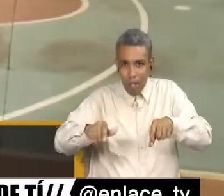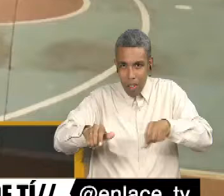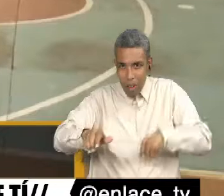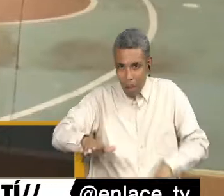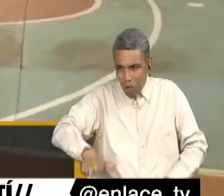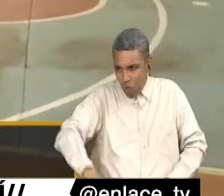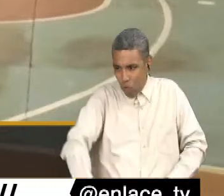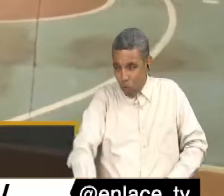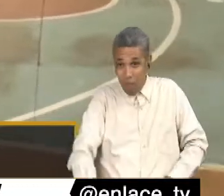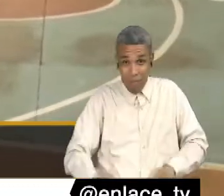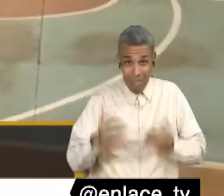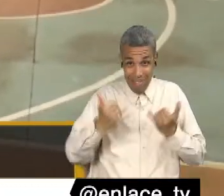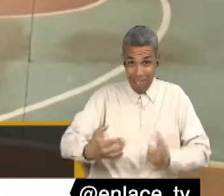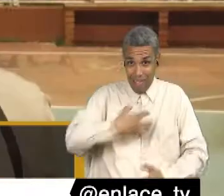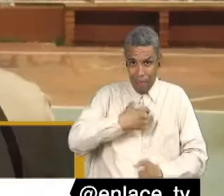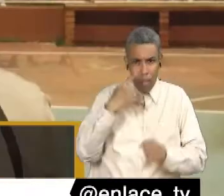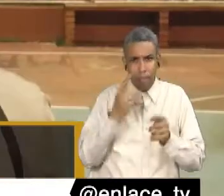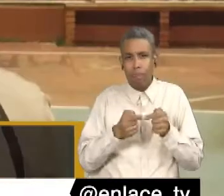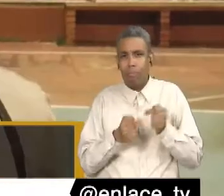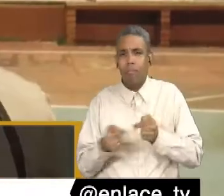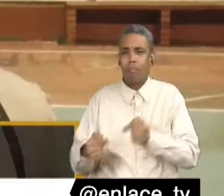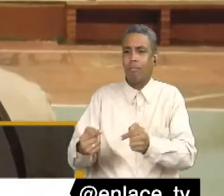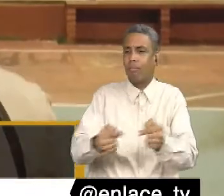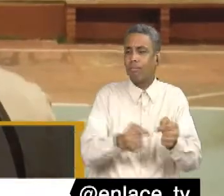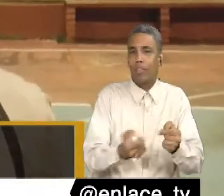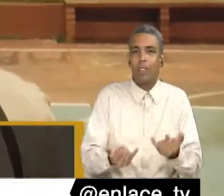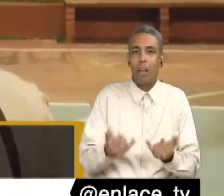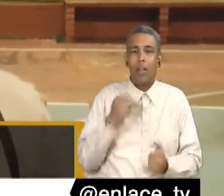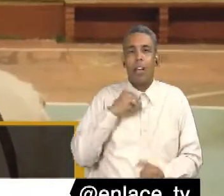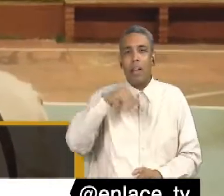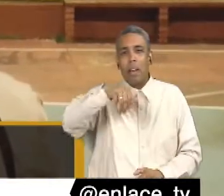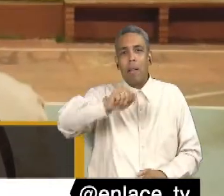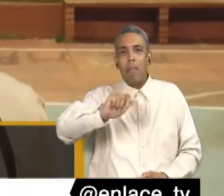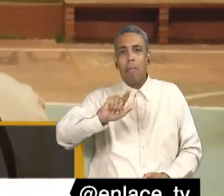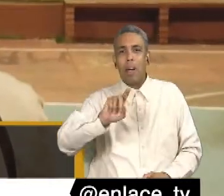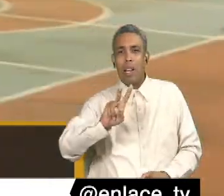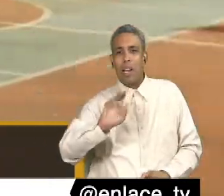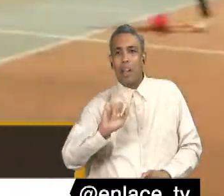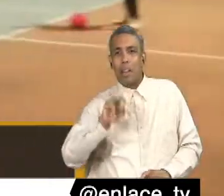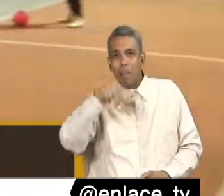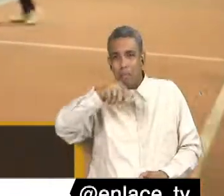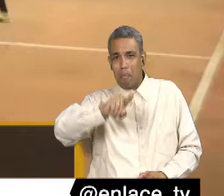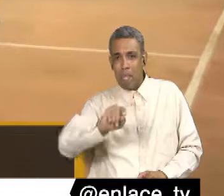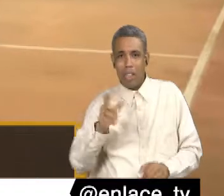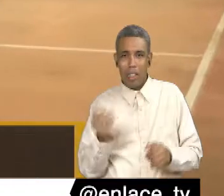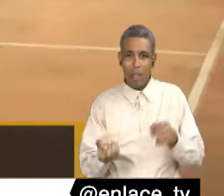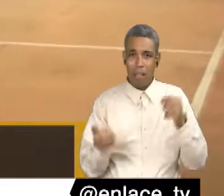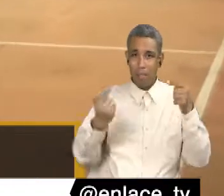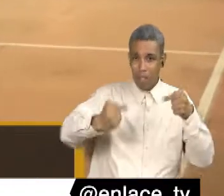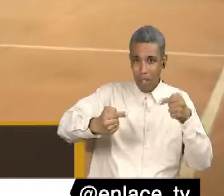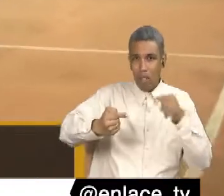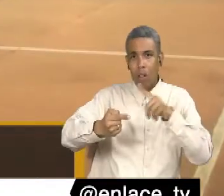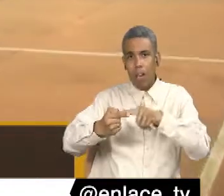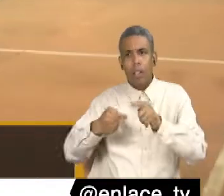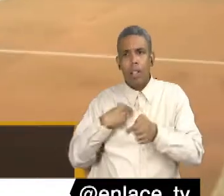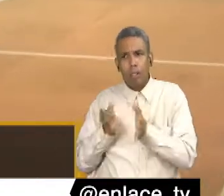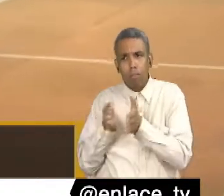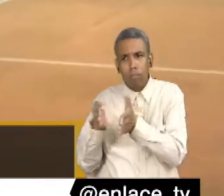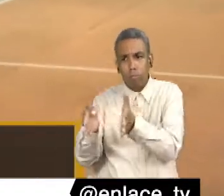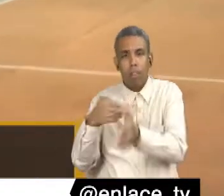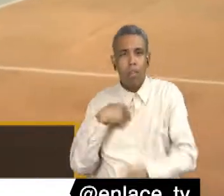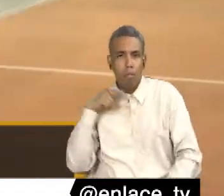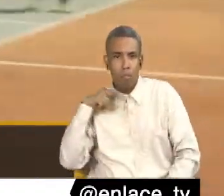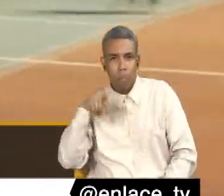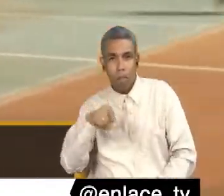barrio Santa Ana. En el momento están disputando el partido Malvinas Altas con Avenida Bucaramanga. A esa altura del campeonato ya se puede ver